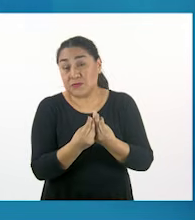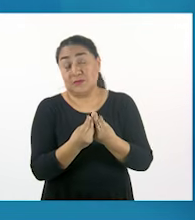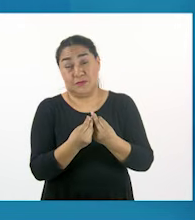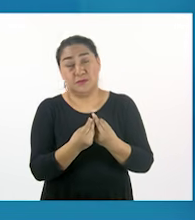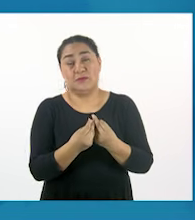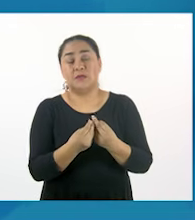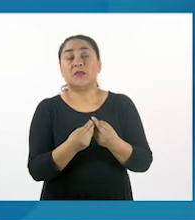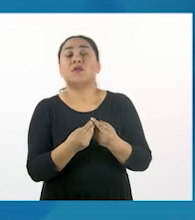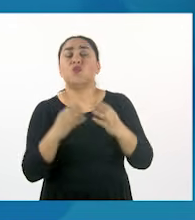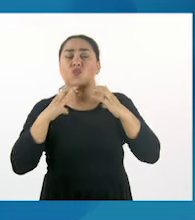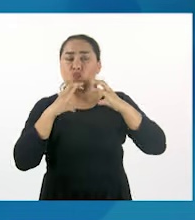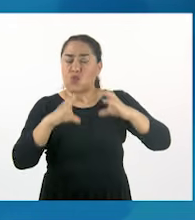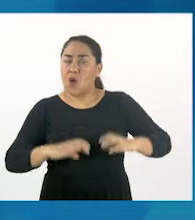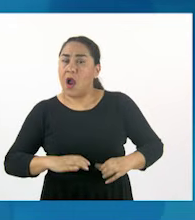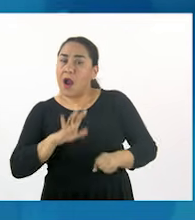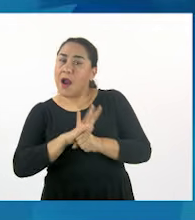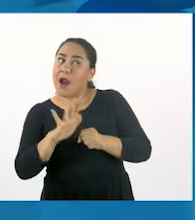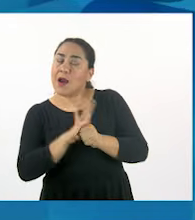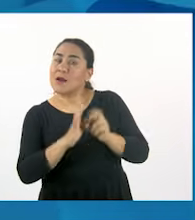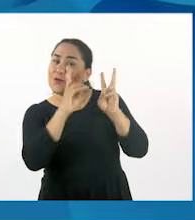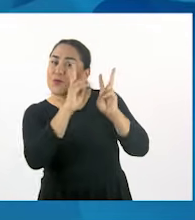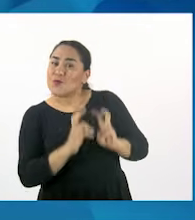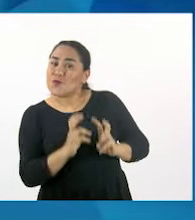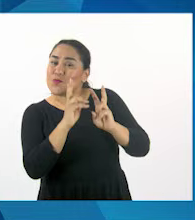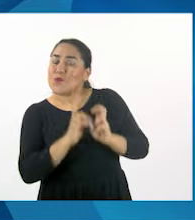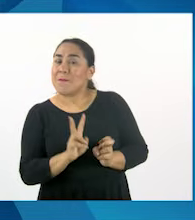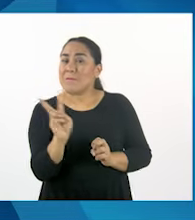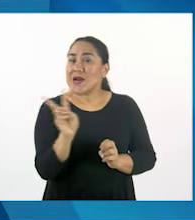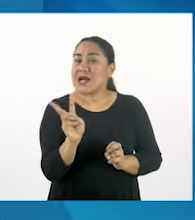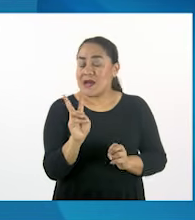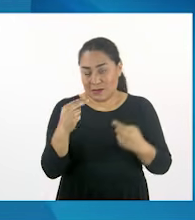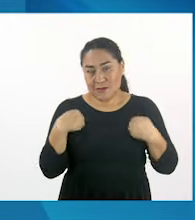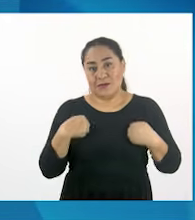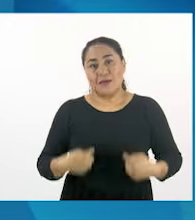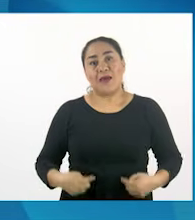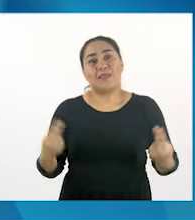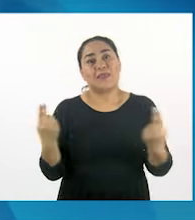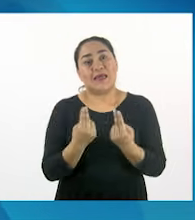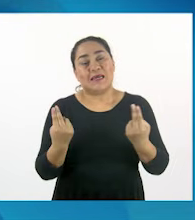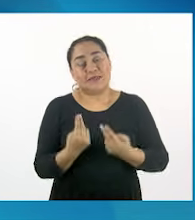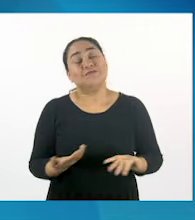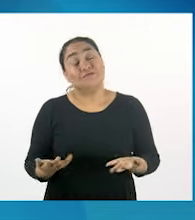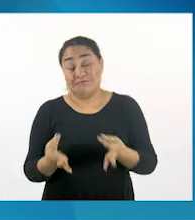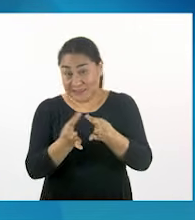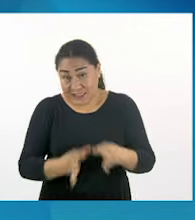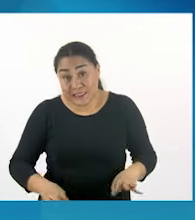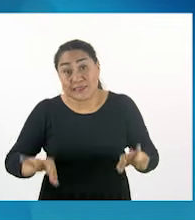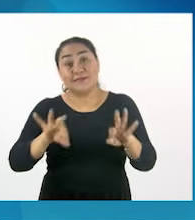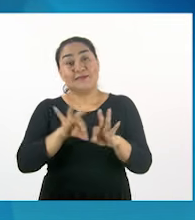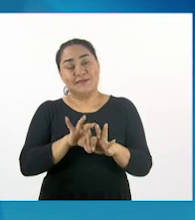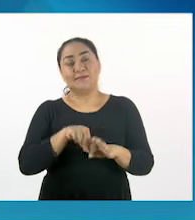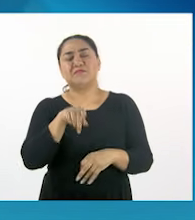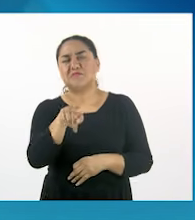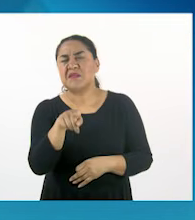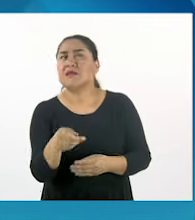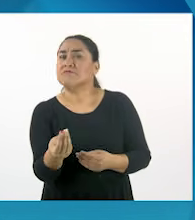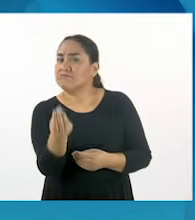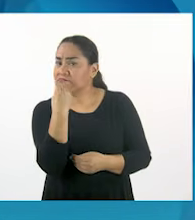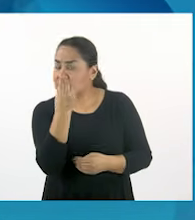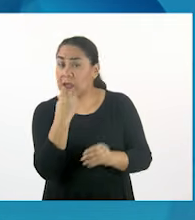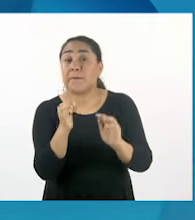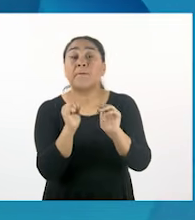recibe los nutrimentos que necesita. Por eso es importante consumir pan.